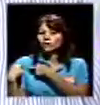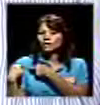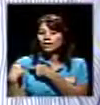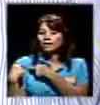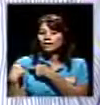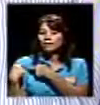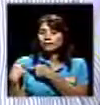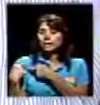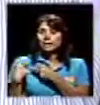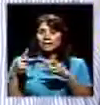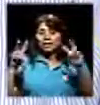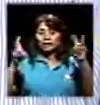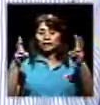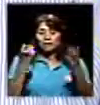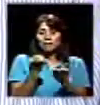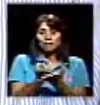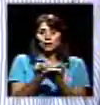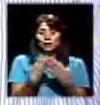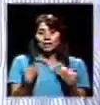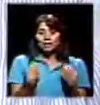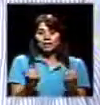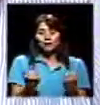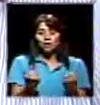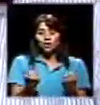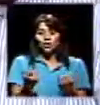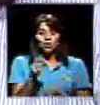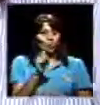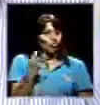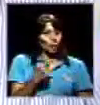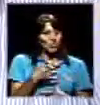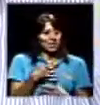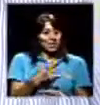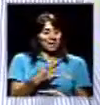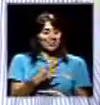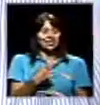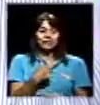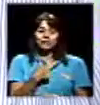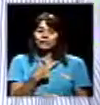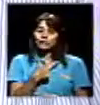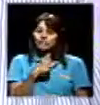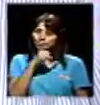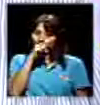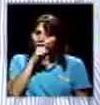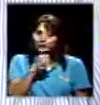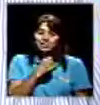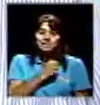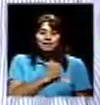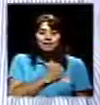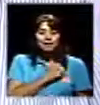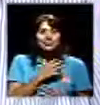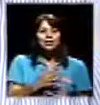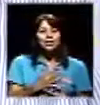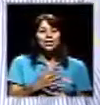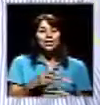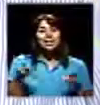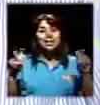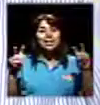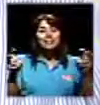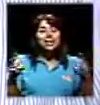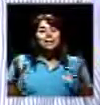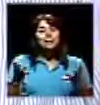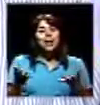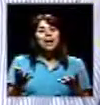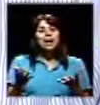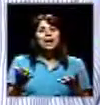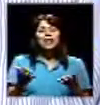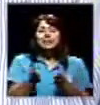temas de economía de la salud no solo me interesen, sino que me apasionen. Y el tema de la eficiencia